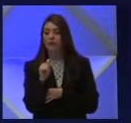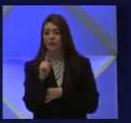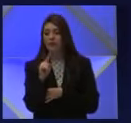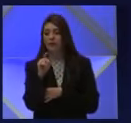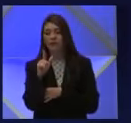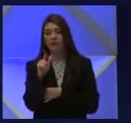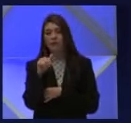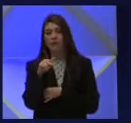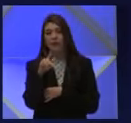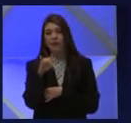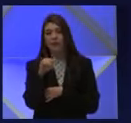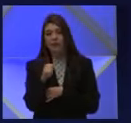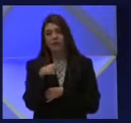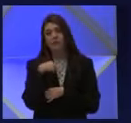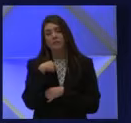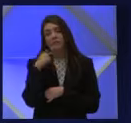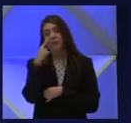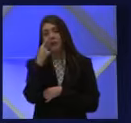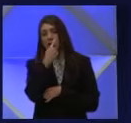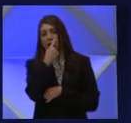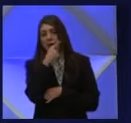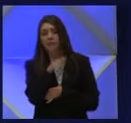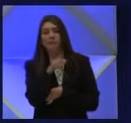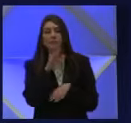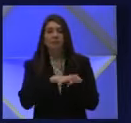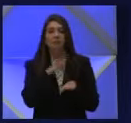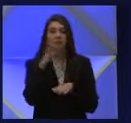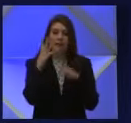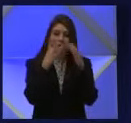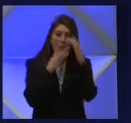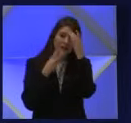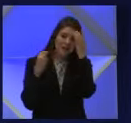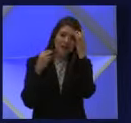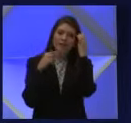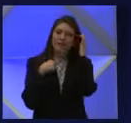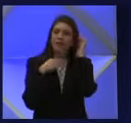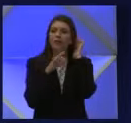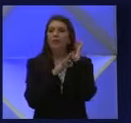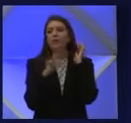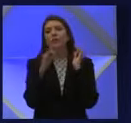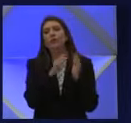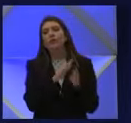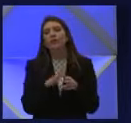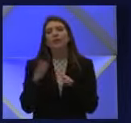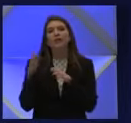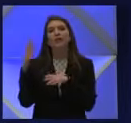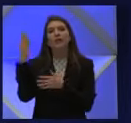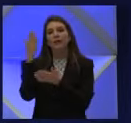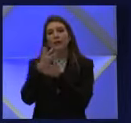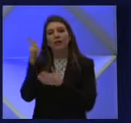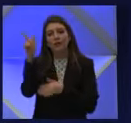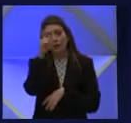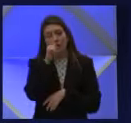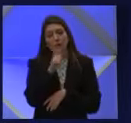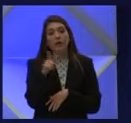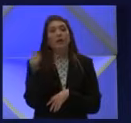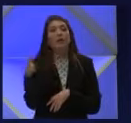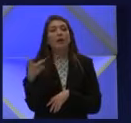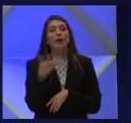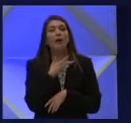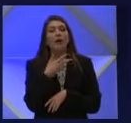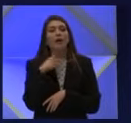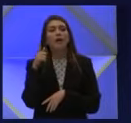fue la que me llevó por allá a orbitar la tierra durante una semana esa está en la exhibición en